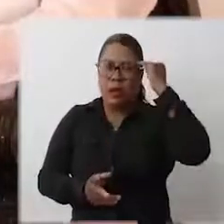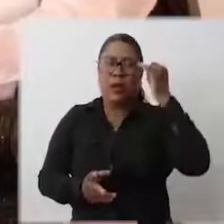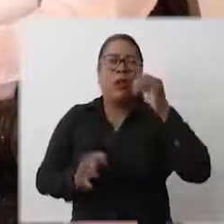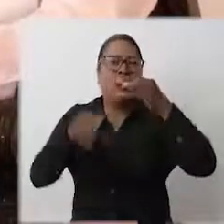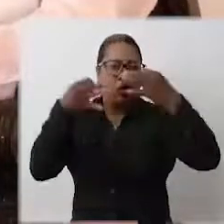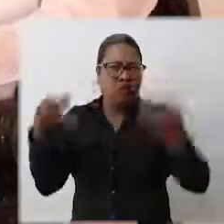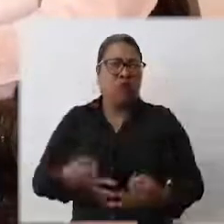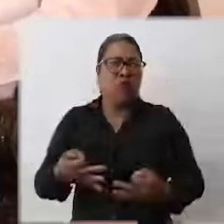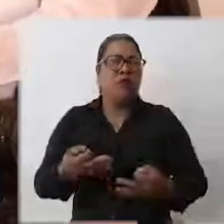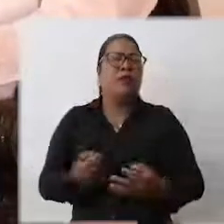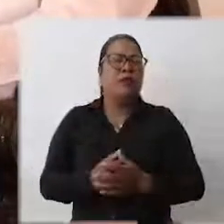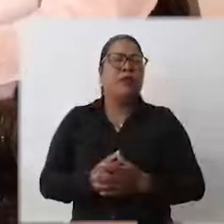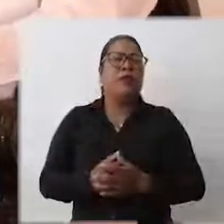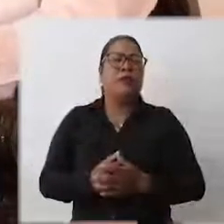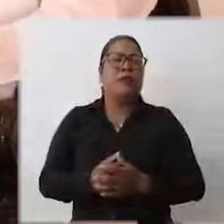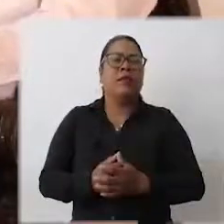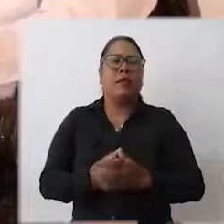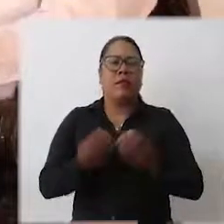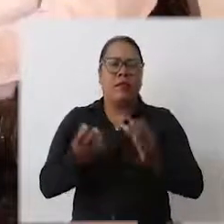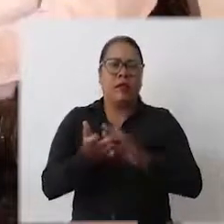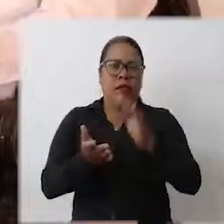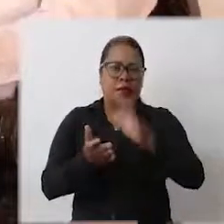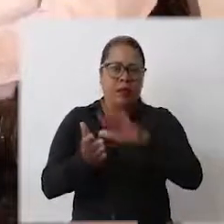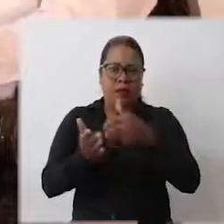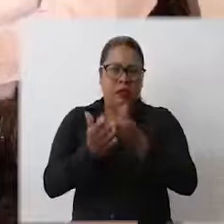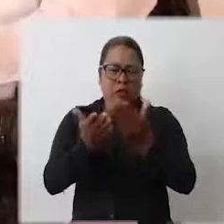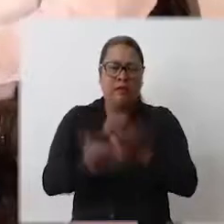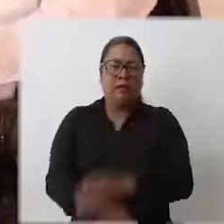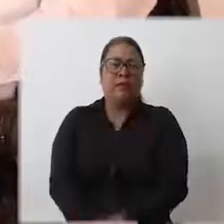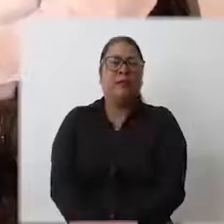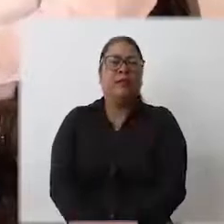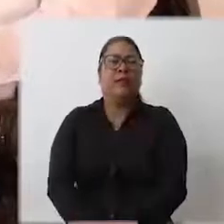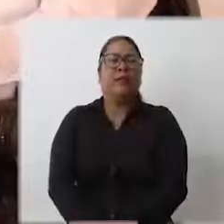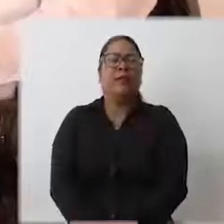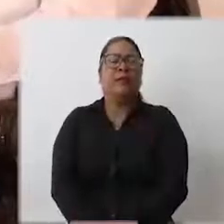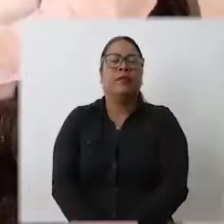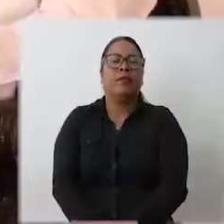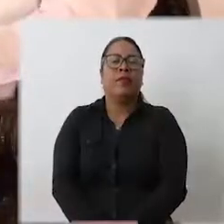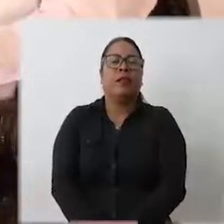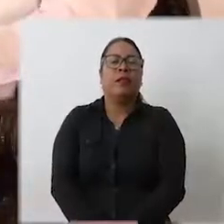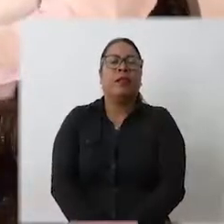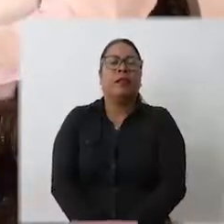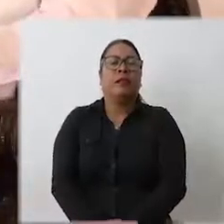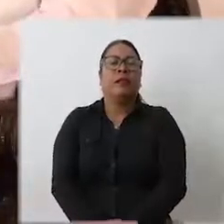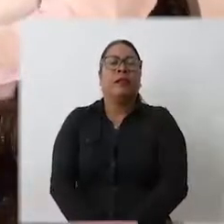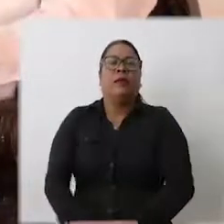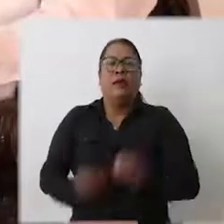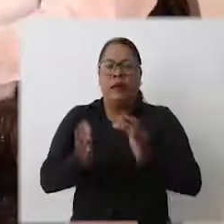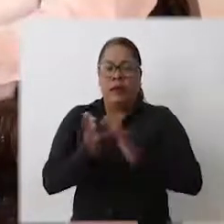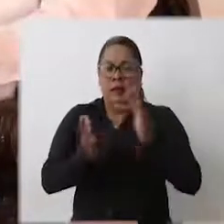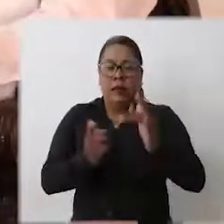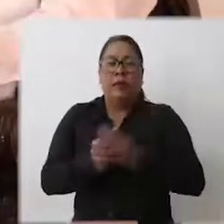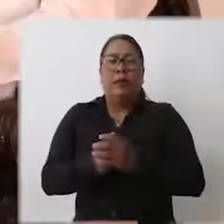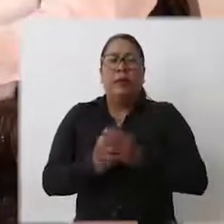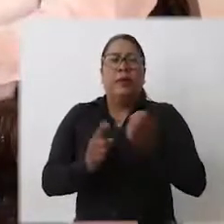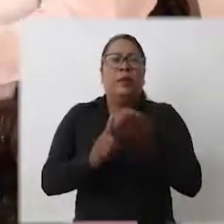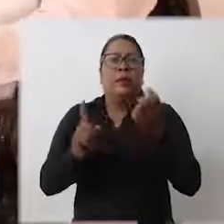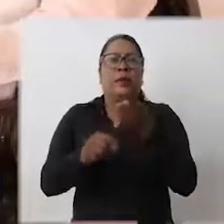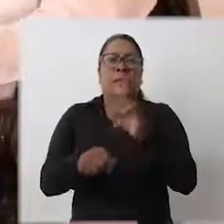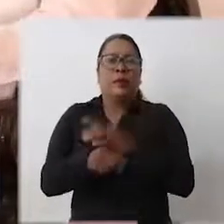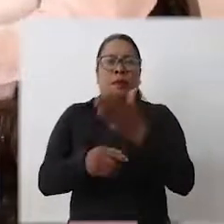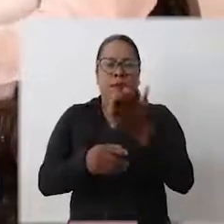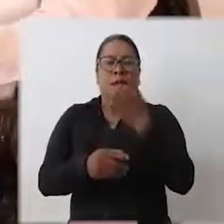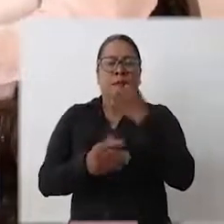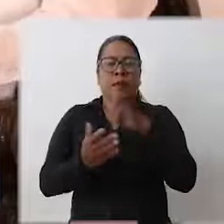solo somos 8 regiones, sino las 16 lenguas que como tal viene prevaleciendo. Así es que en este sentido va mi